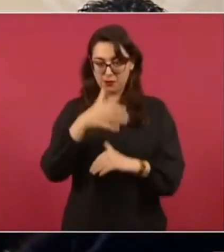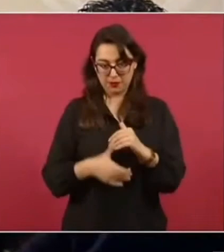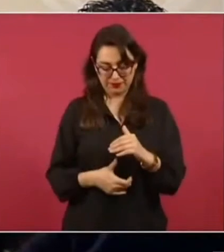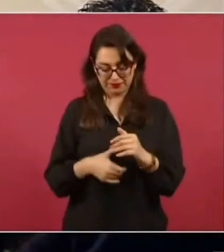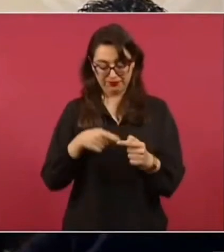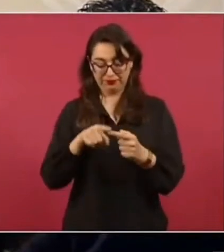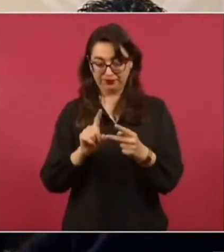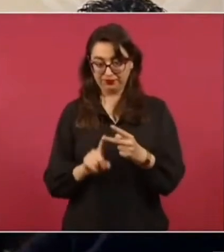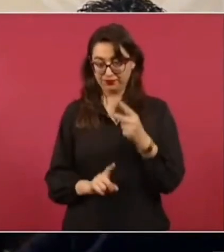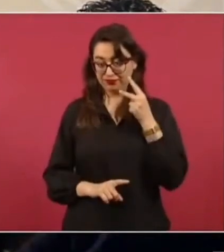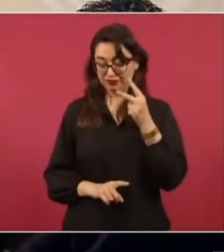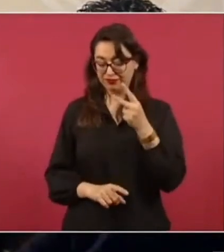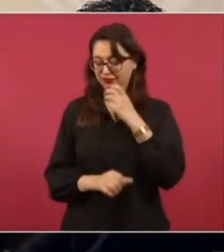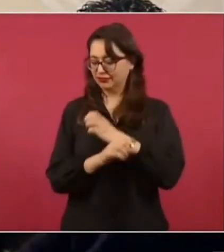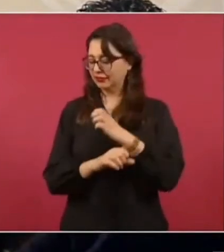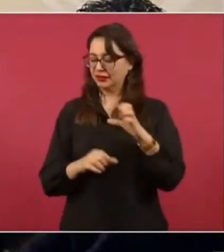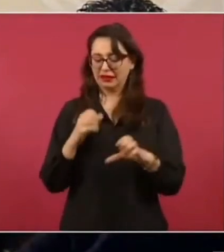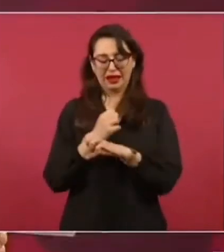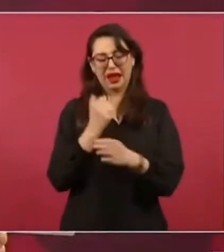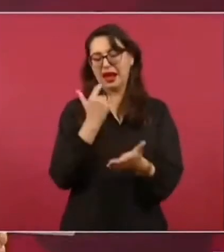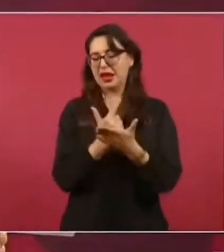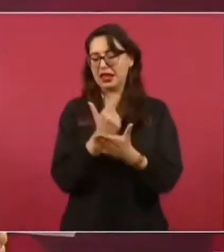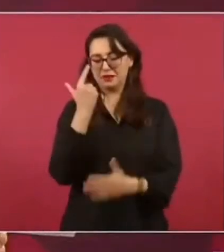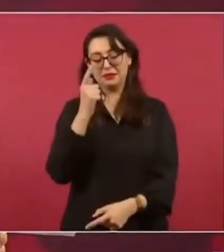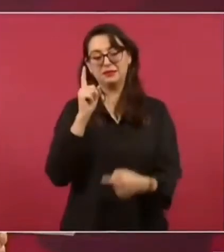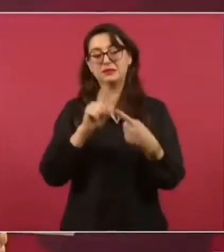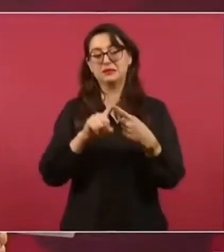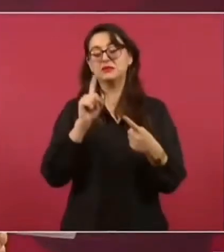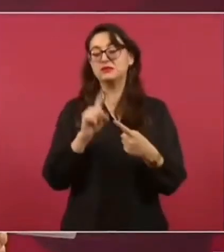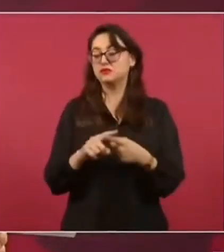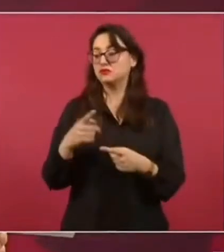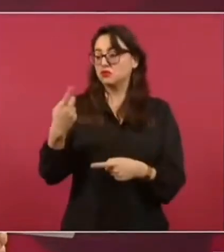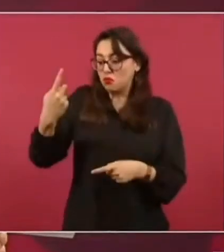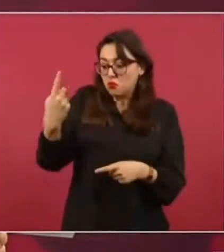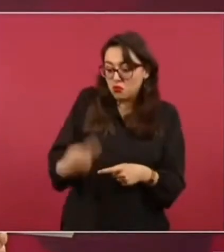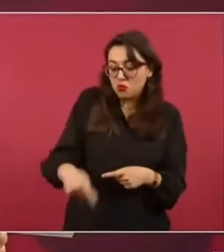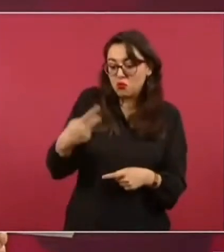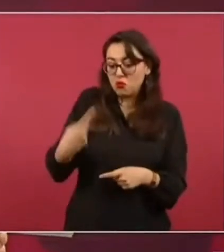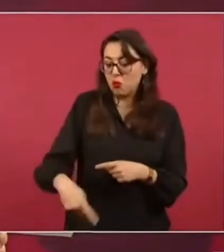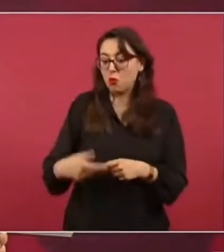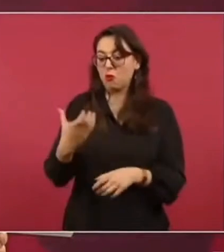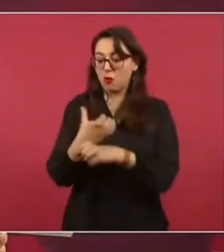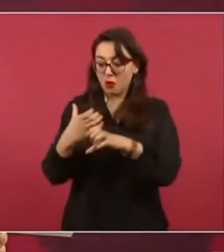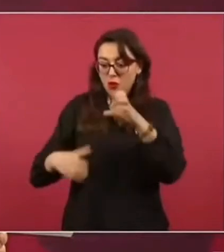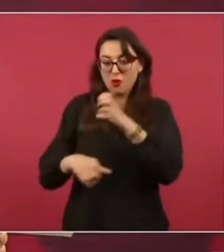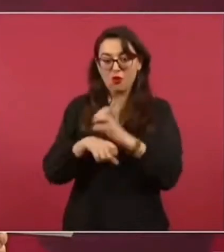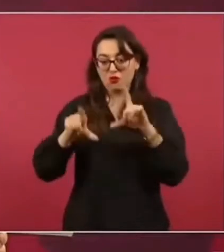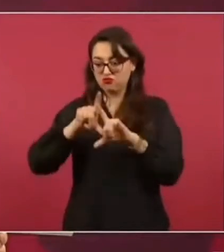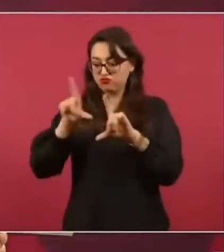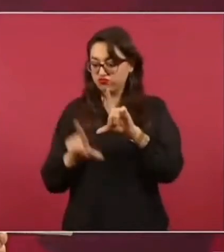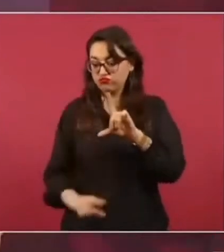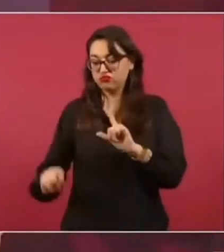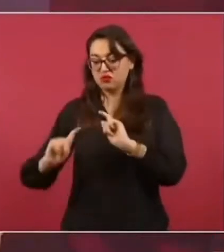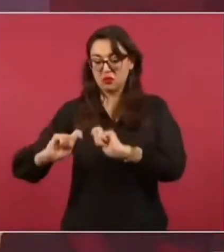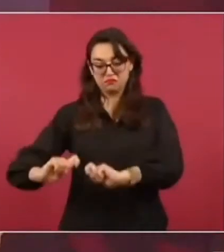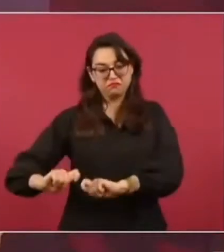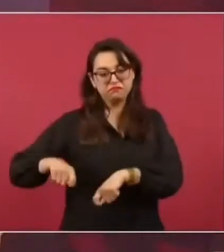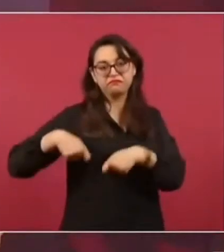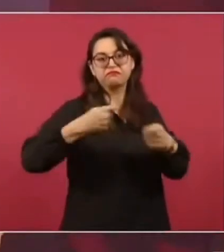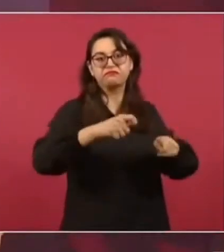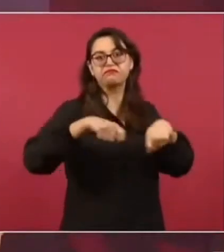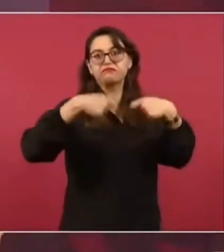entrega los bienes de la nación a particulares, y de existir un solo multimillonario en